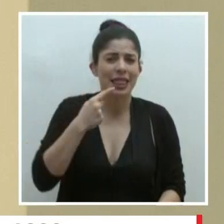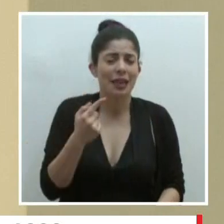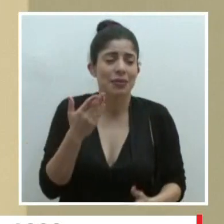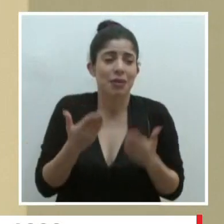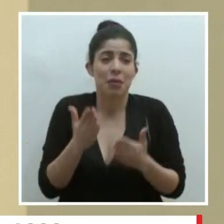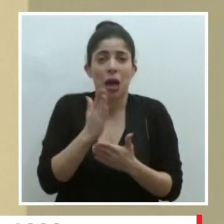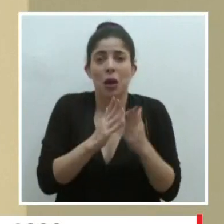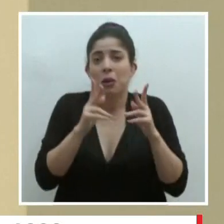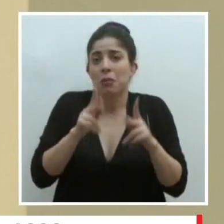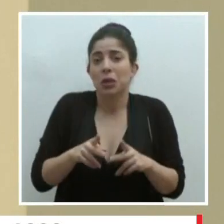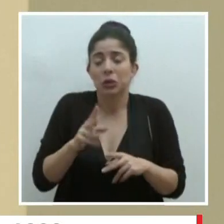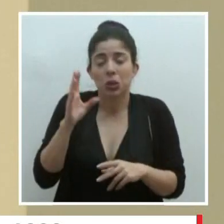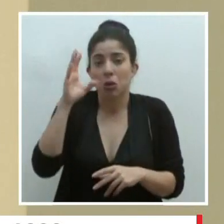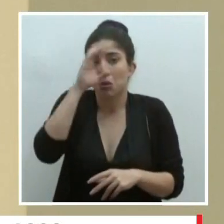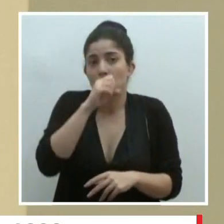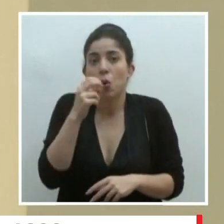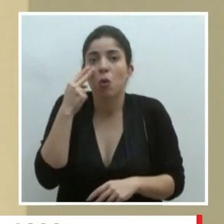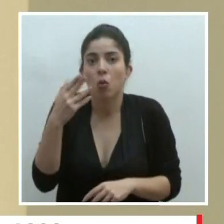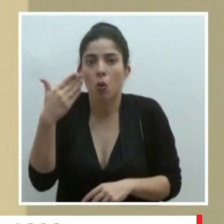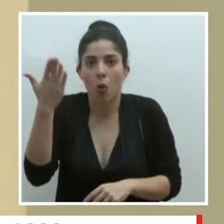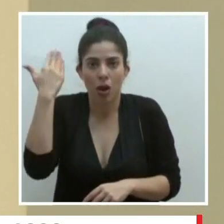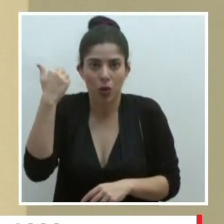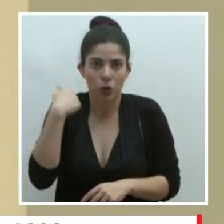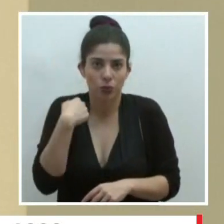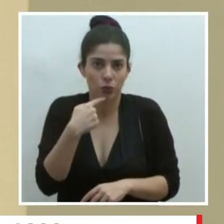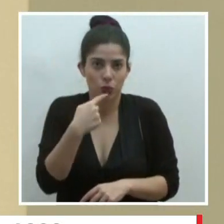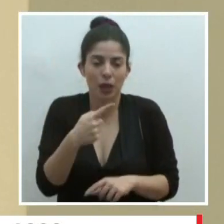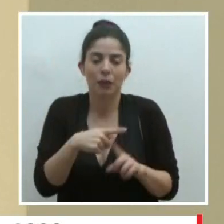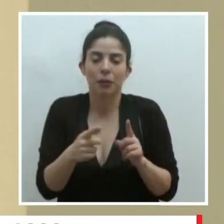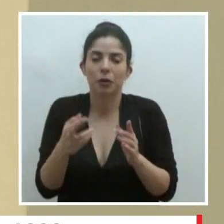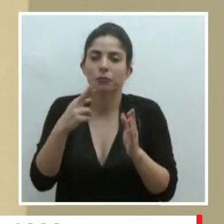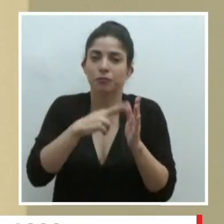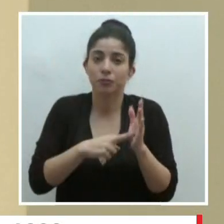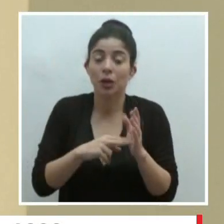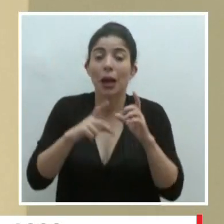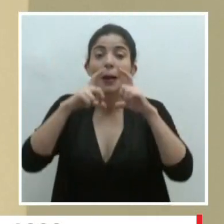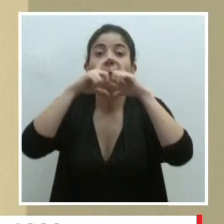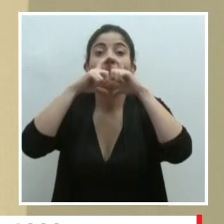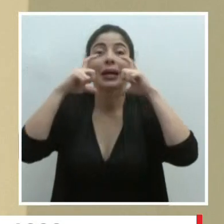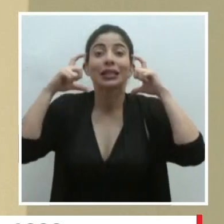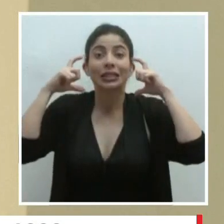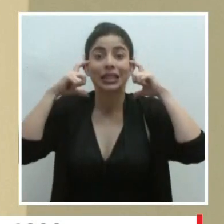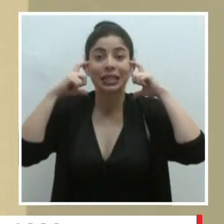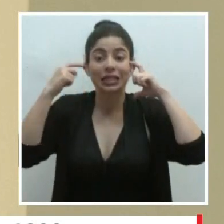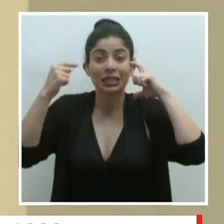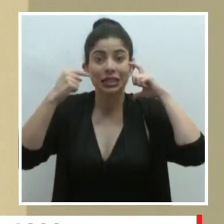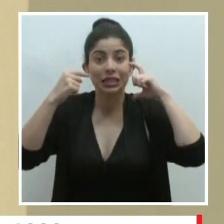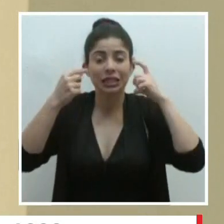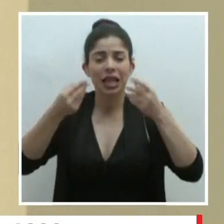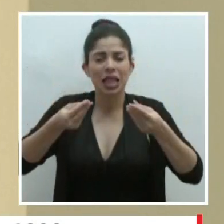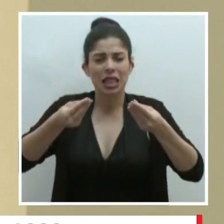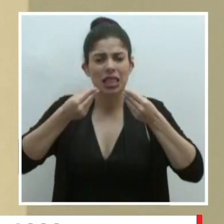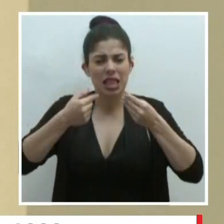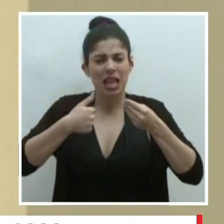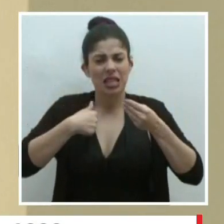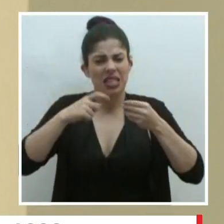alguien no haya seguido la transmisión en el momento que lo dije anteriormente. Una mascarilla conlleva un altísimo grado